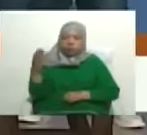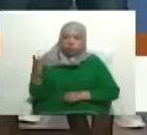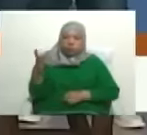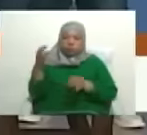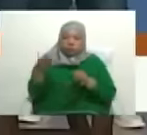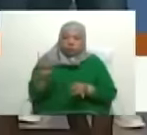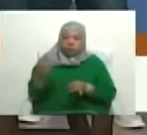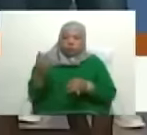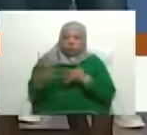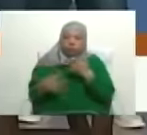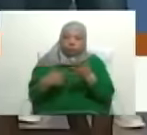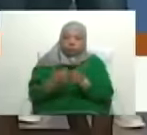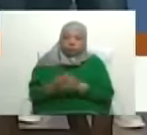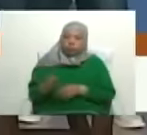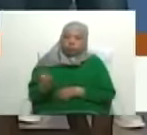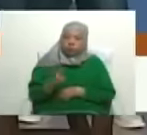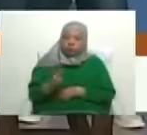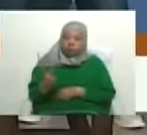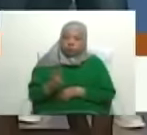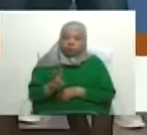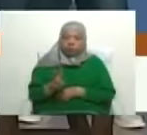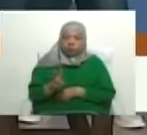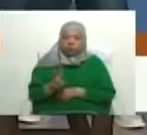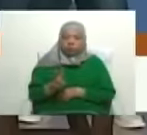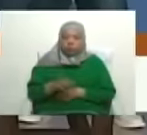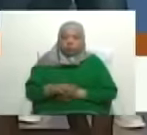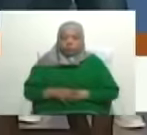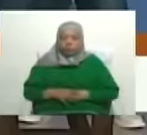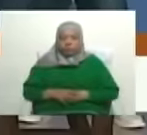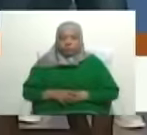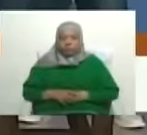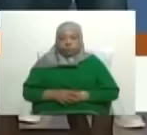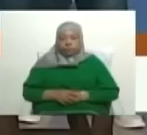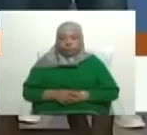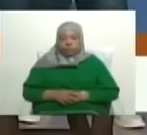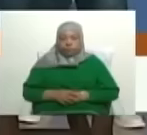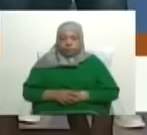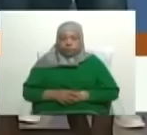del ejército venezolano. No es la primera vez que lo hacen. Así que,